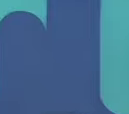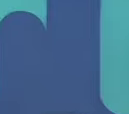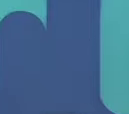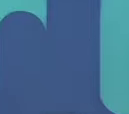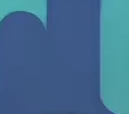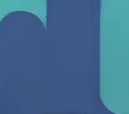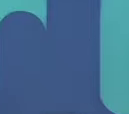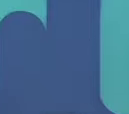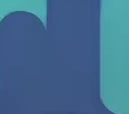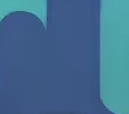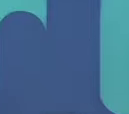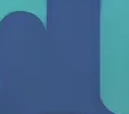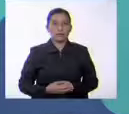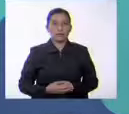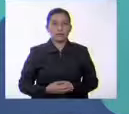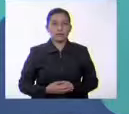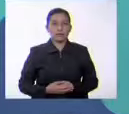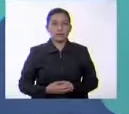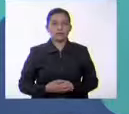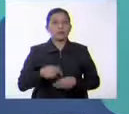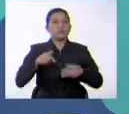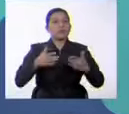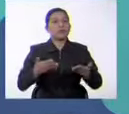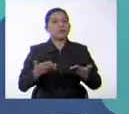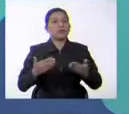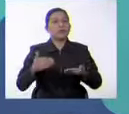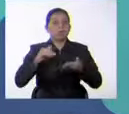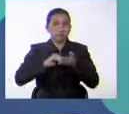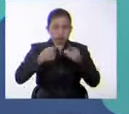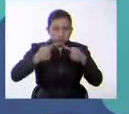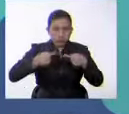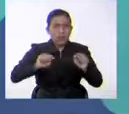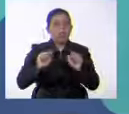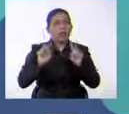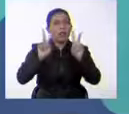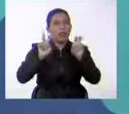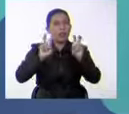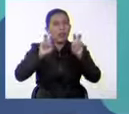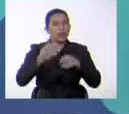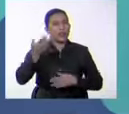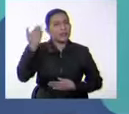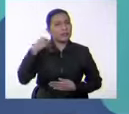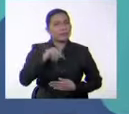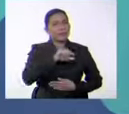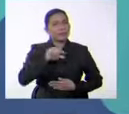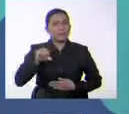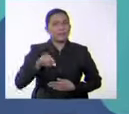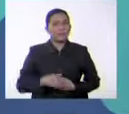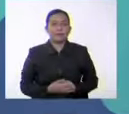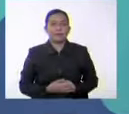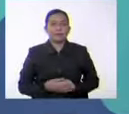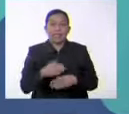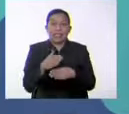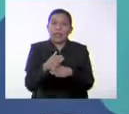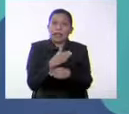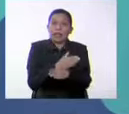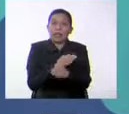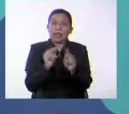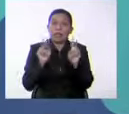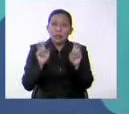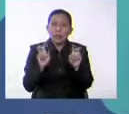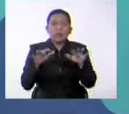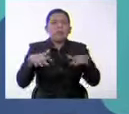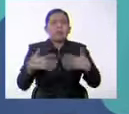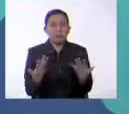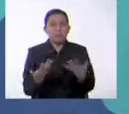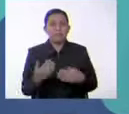año de bachillerato. Le vamos a dar la continuidad a una temática que abordamos la semana anterior. Antes de mencionarles la